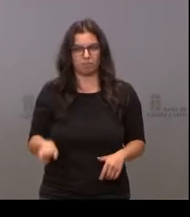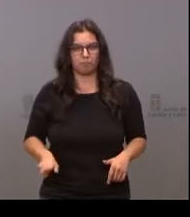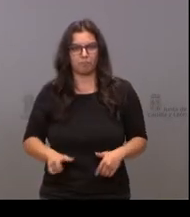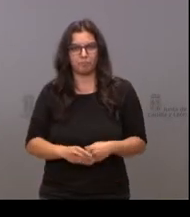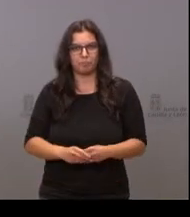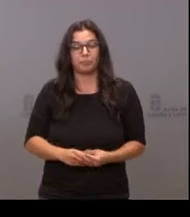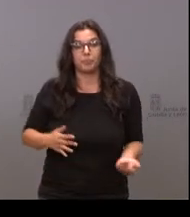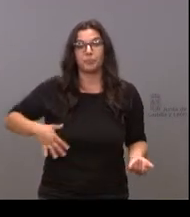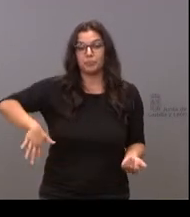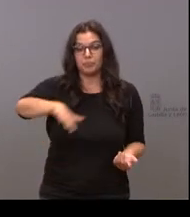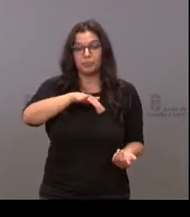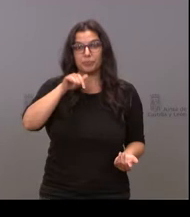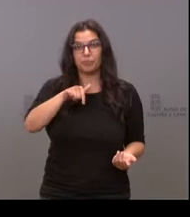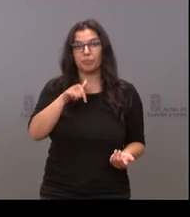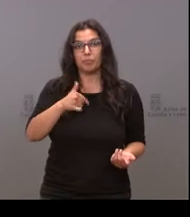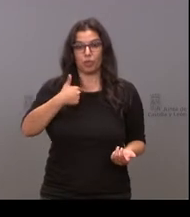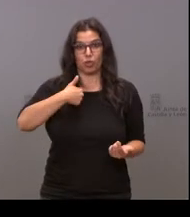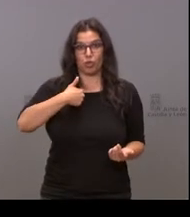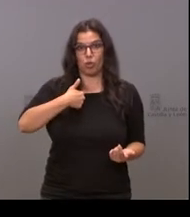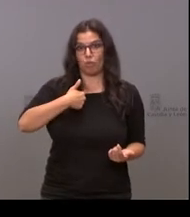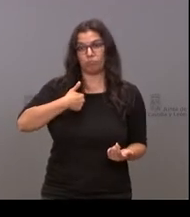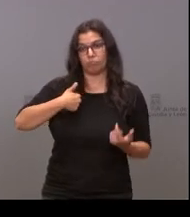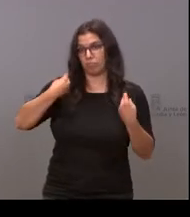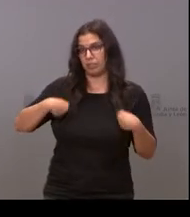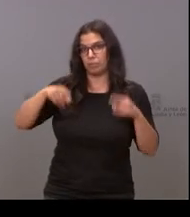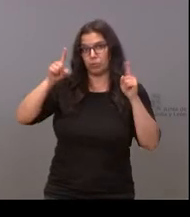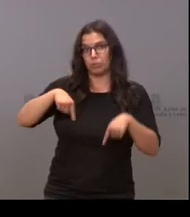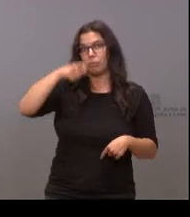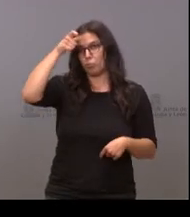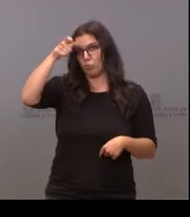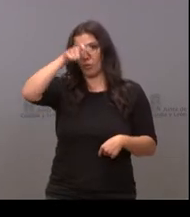lugar que tanto este alcalde como la villa de alcañices